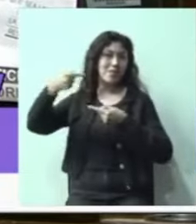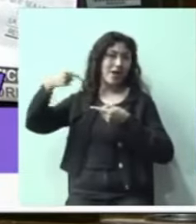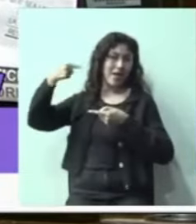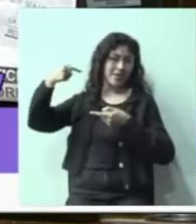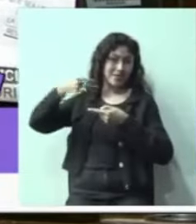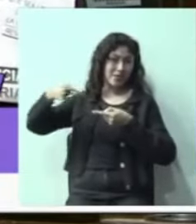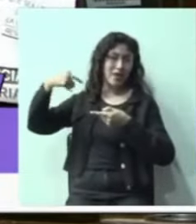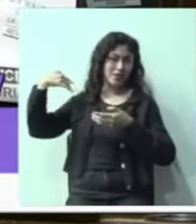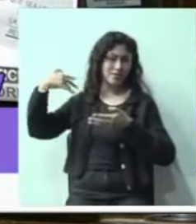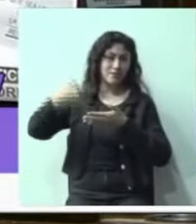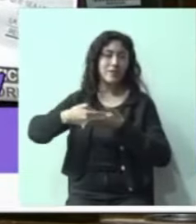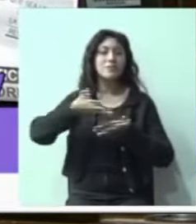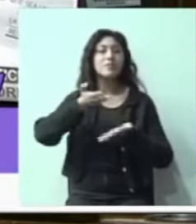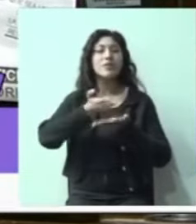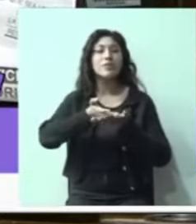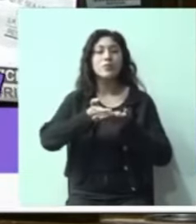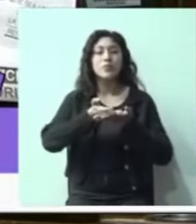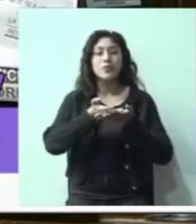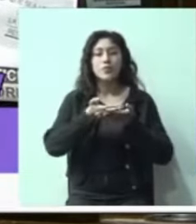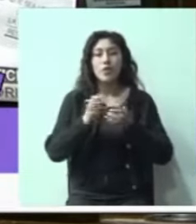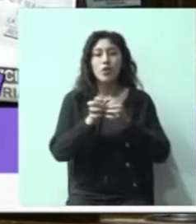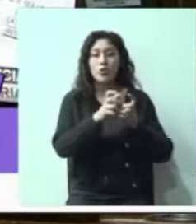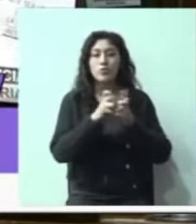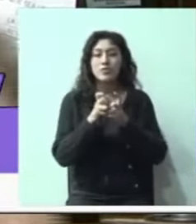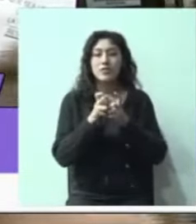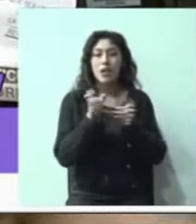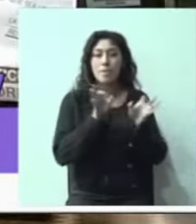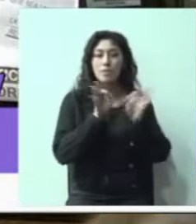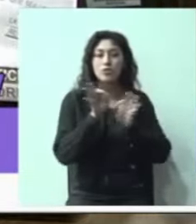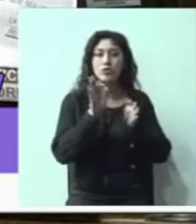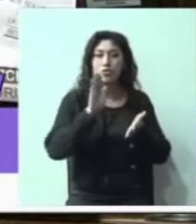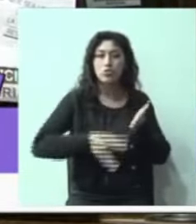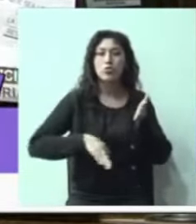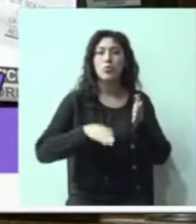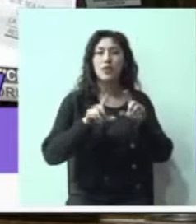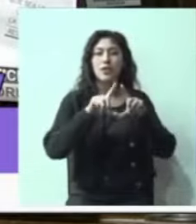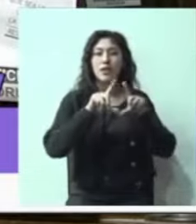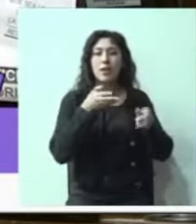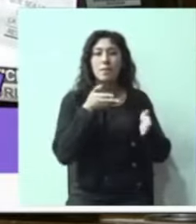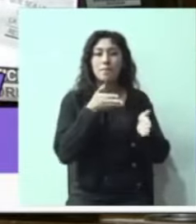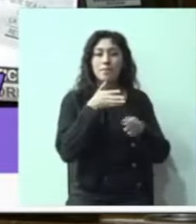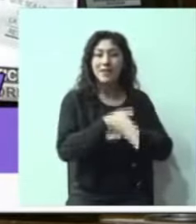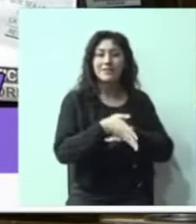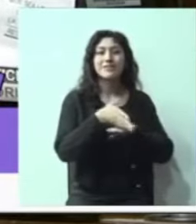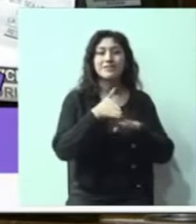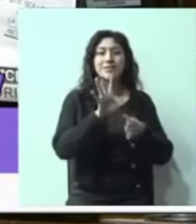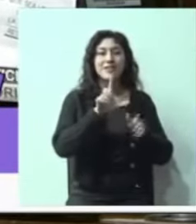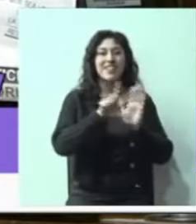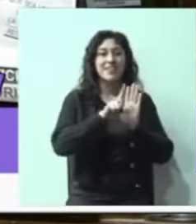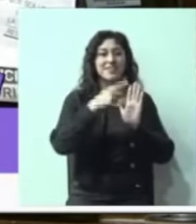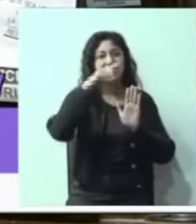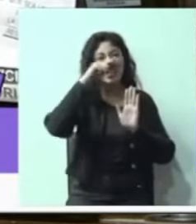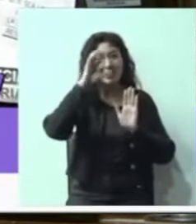que se ponga en consideración los proyectos que tratan el pase de enfermería a la carrera profesional, a la ley